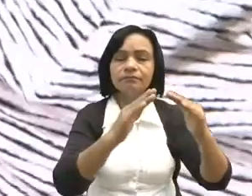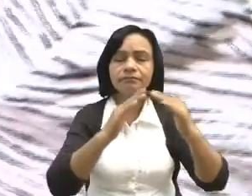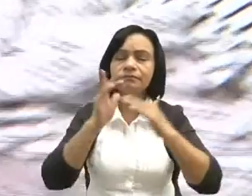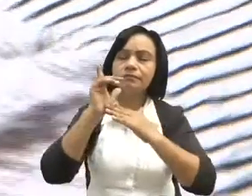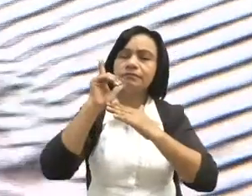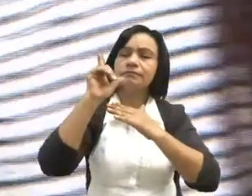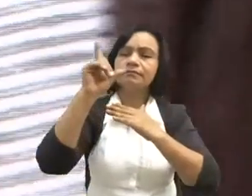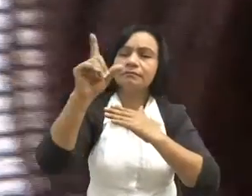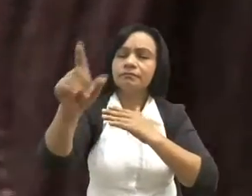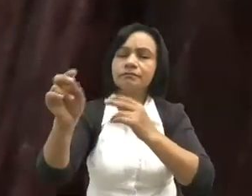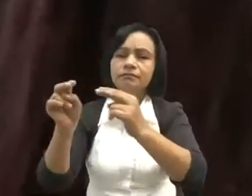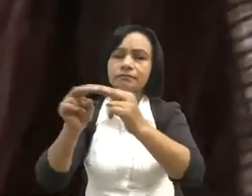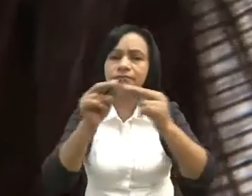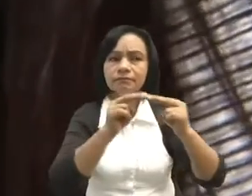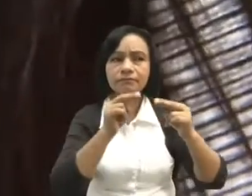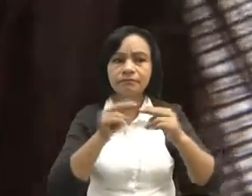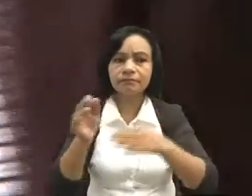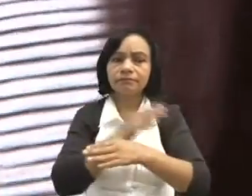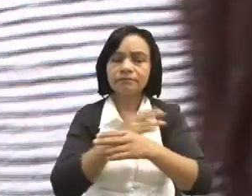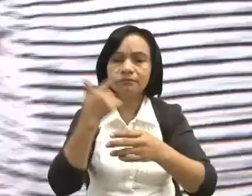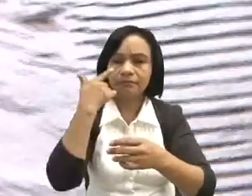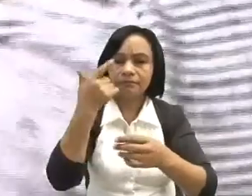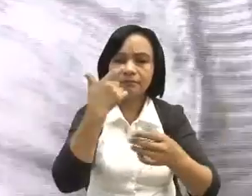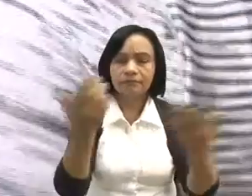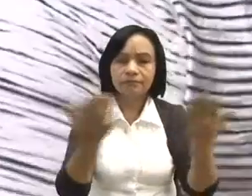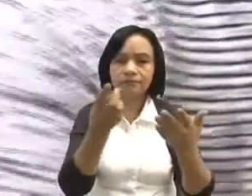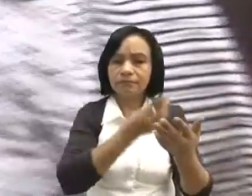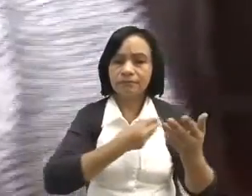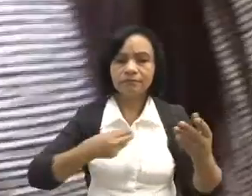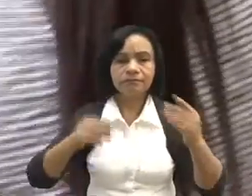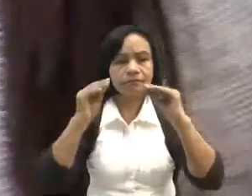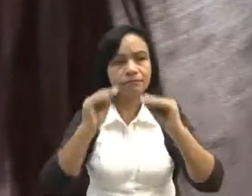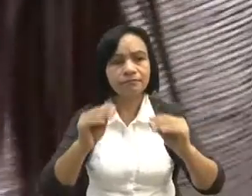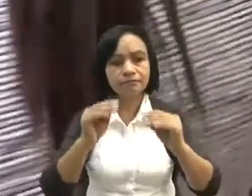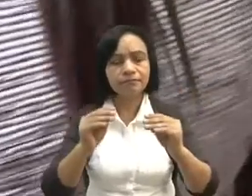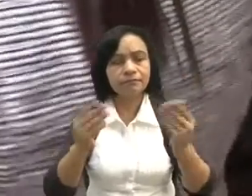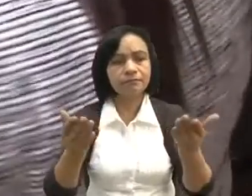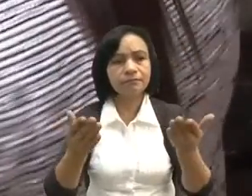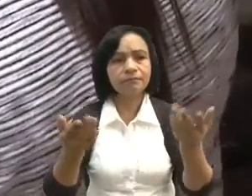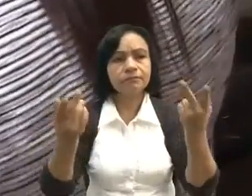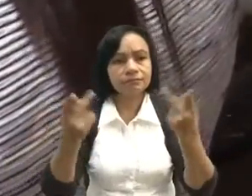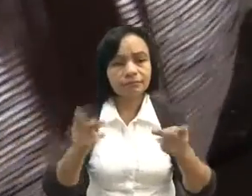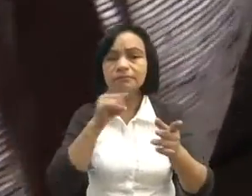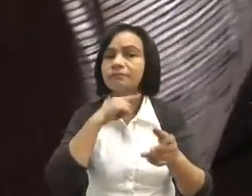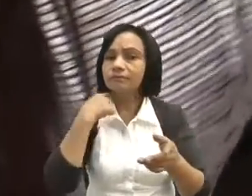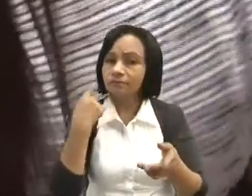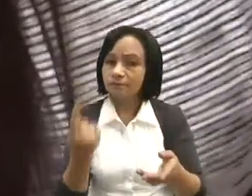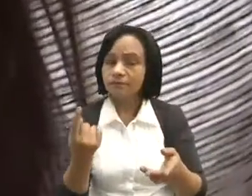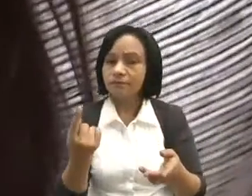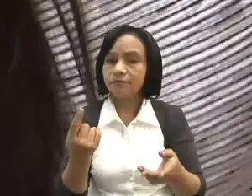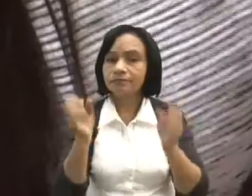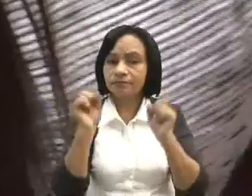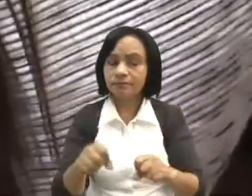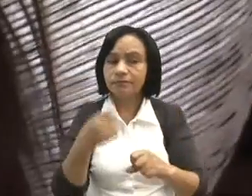es punto de convergencia. Usted lo mencionaba ya, cómo se conoce desde el Ministerio de Educación, CLAE, pero en la realidad creo yo que se